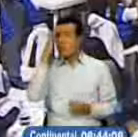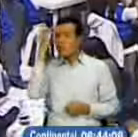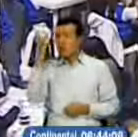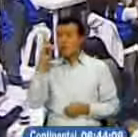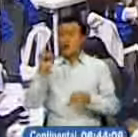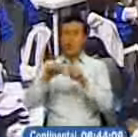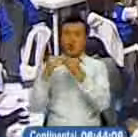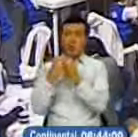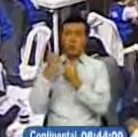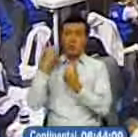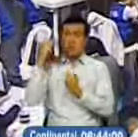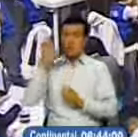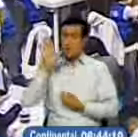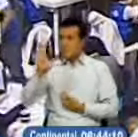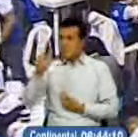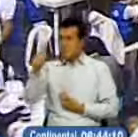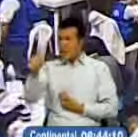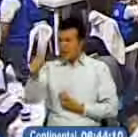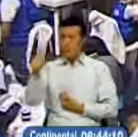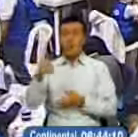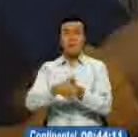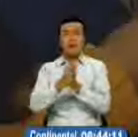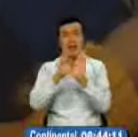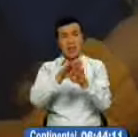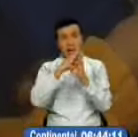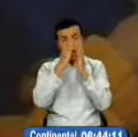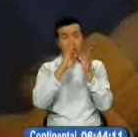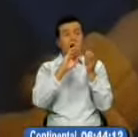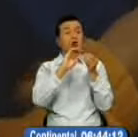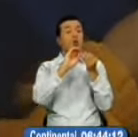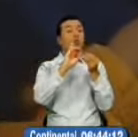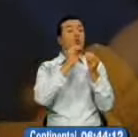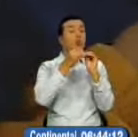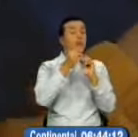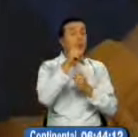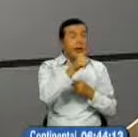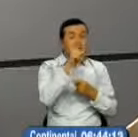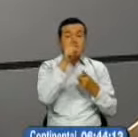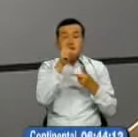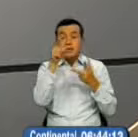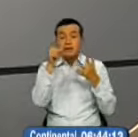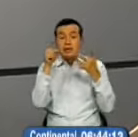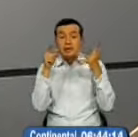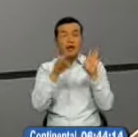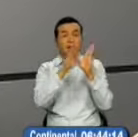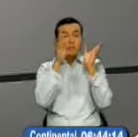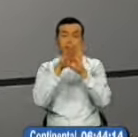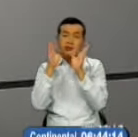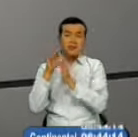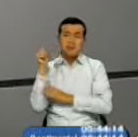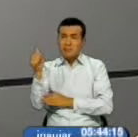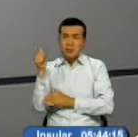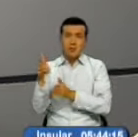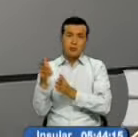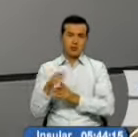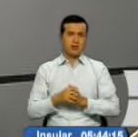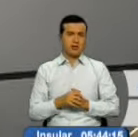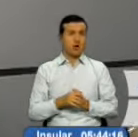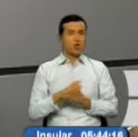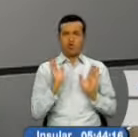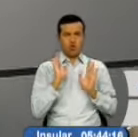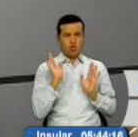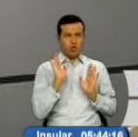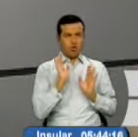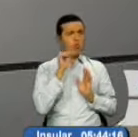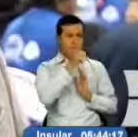martes representan el 100% de las actas que fueron objetadas por las dos organizaciones políticas. Es un recuento de unas actas que ellos han escogido, unas urnas que